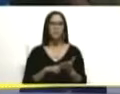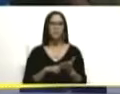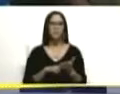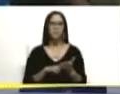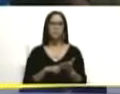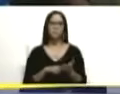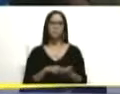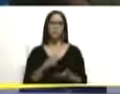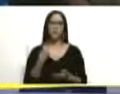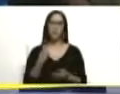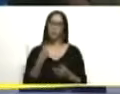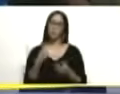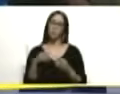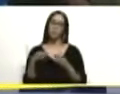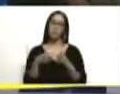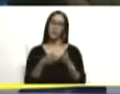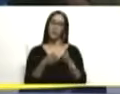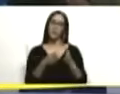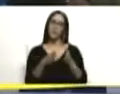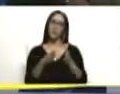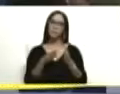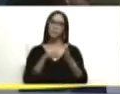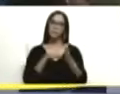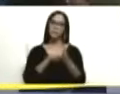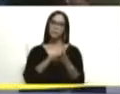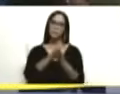En un camino ascendente